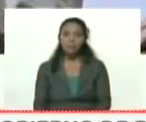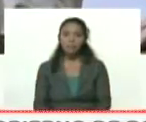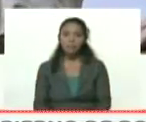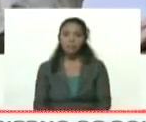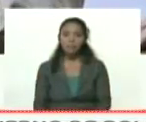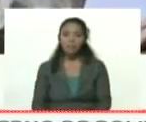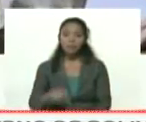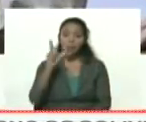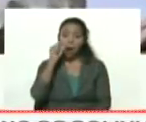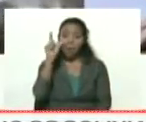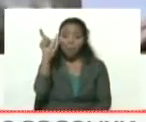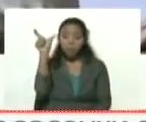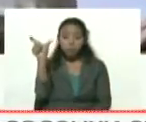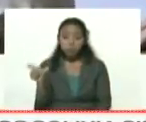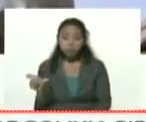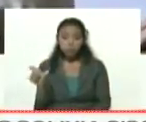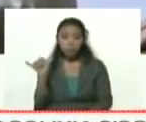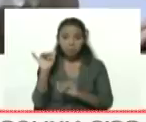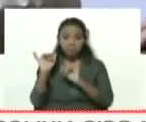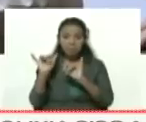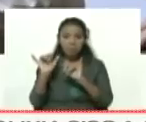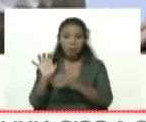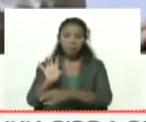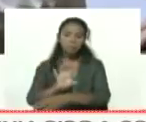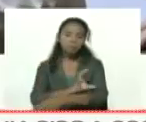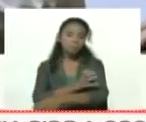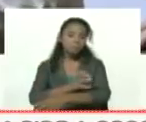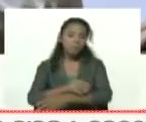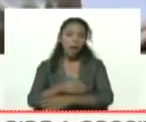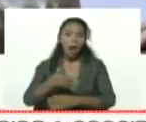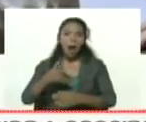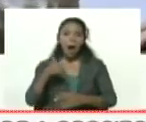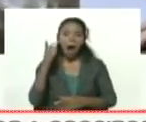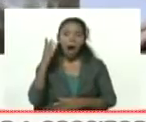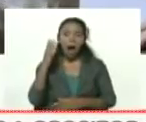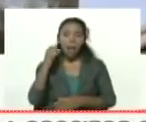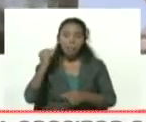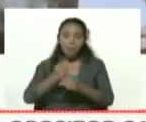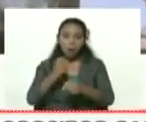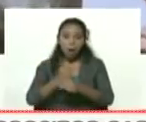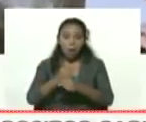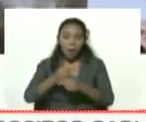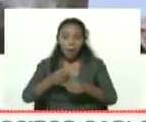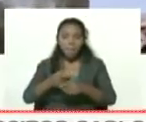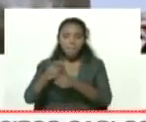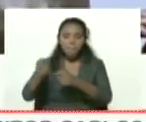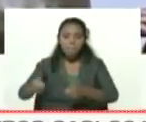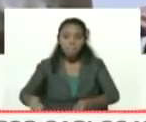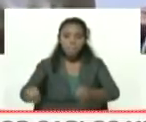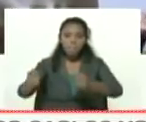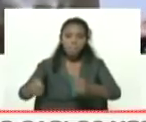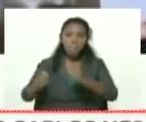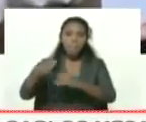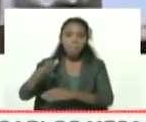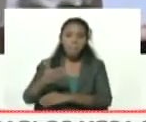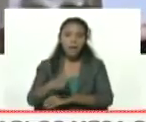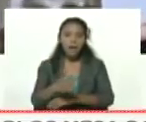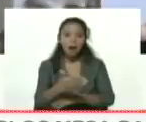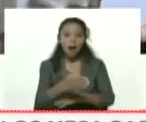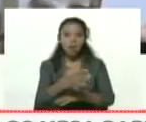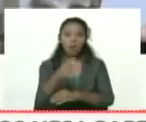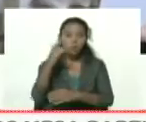Alberto Lovera, amigo, cantan los pescadores que en sus redes pescaron los peces de tus